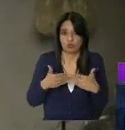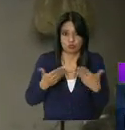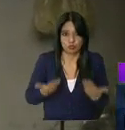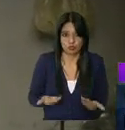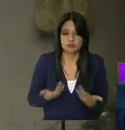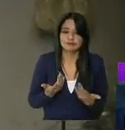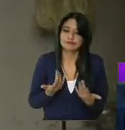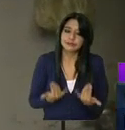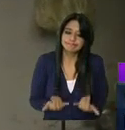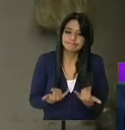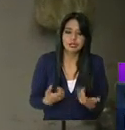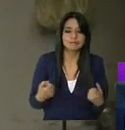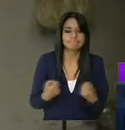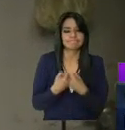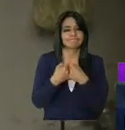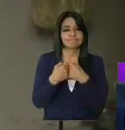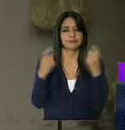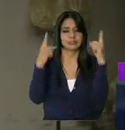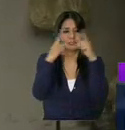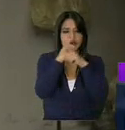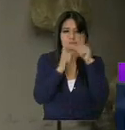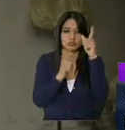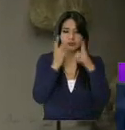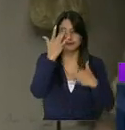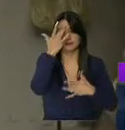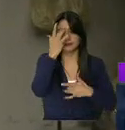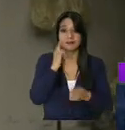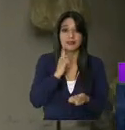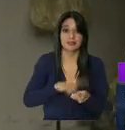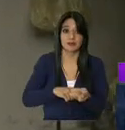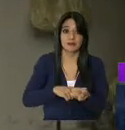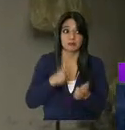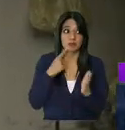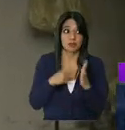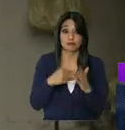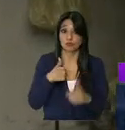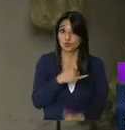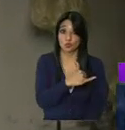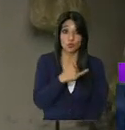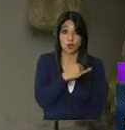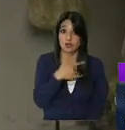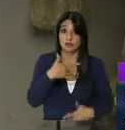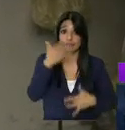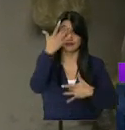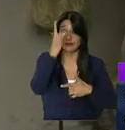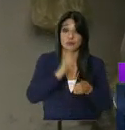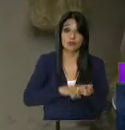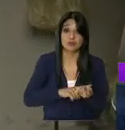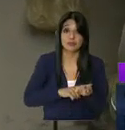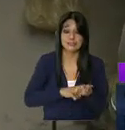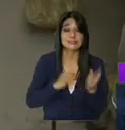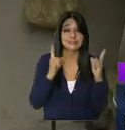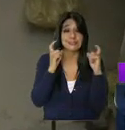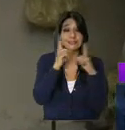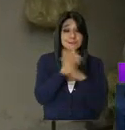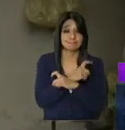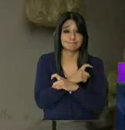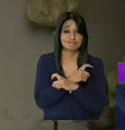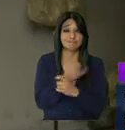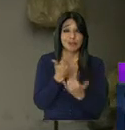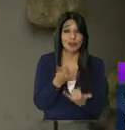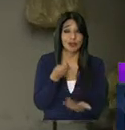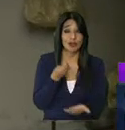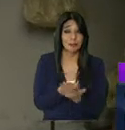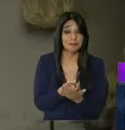las circunstancias para muchas personas enfermas de diabetes, en mi caso también particular, es bastante compleja. Y conseguir en este